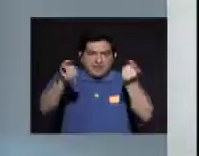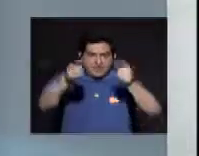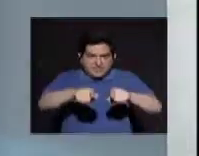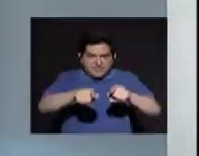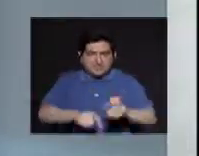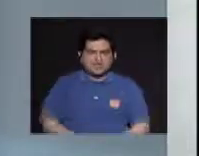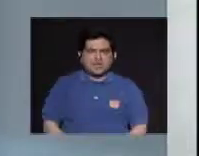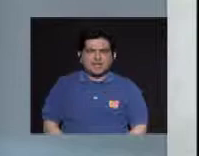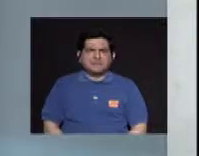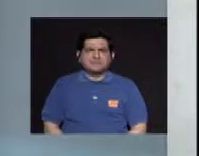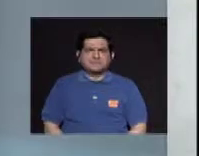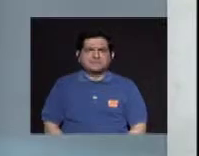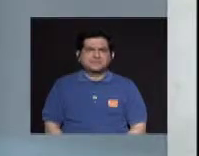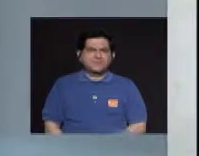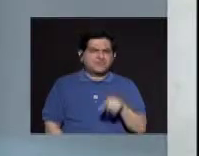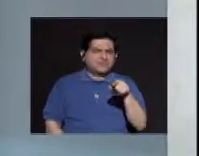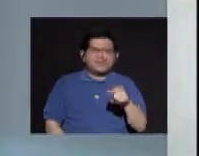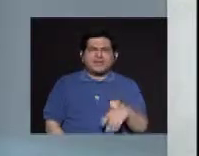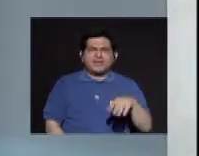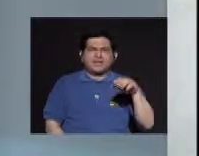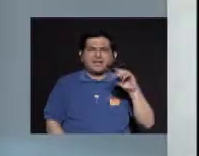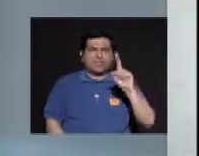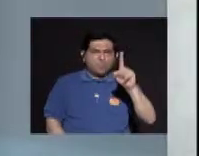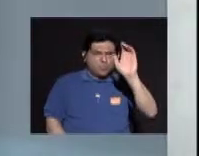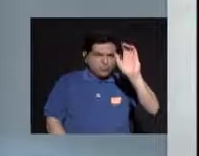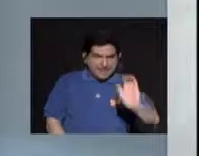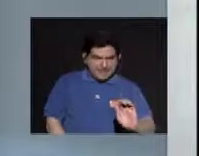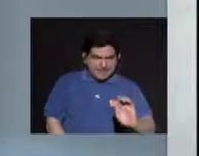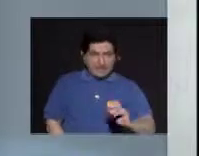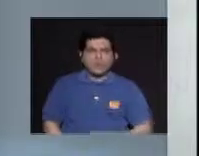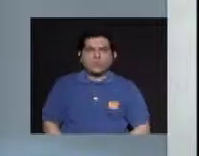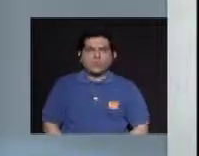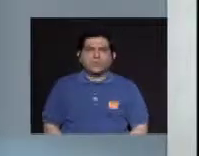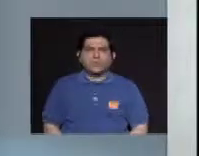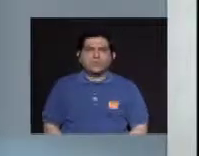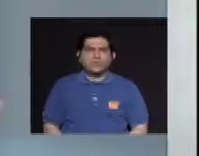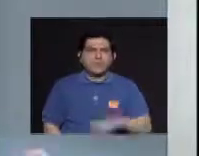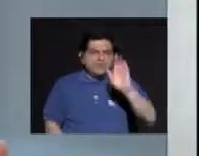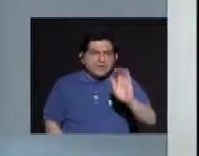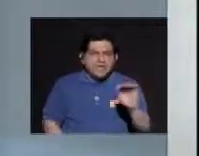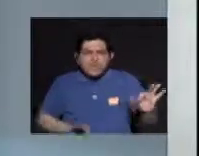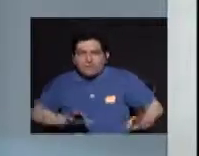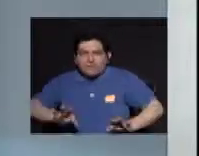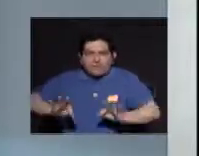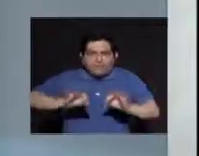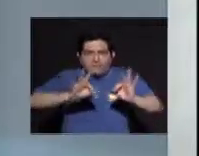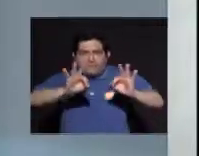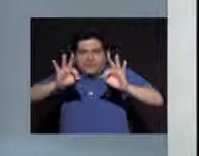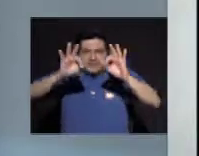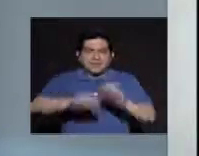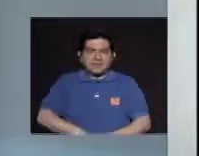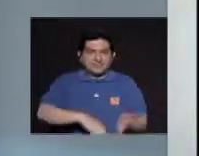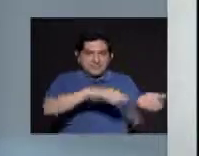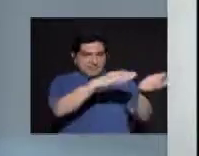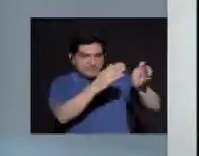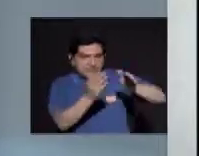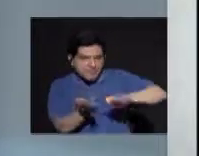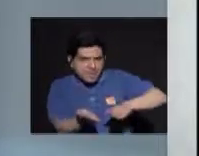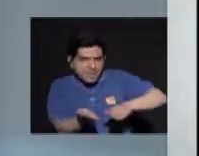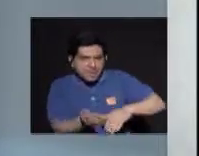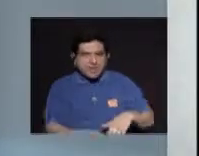Duende, ¿verdad? El Duende es un niño que, digamos, como un niño fantasma, que